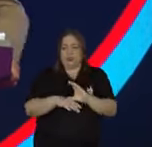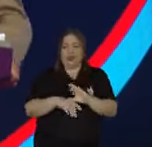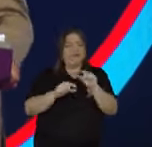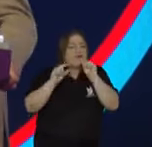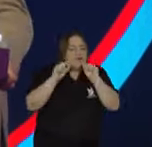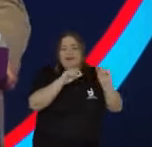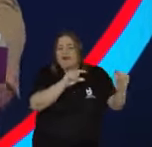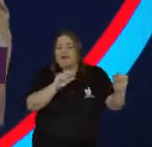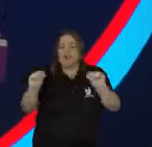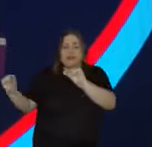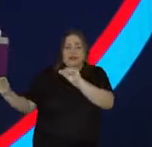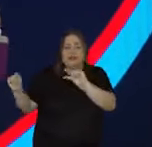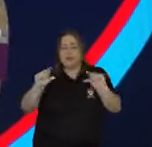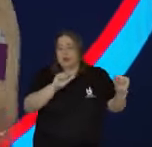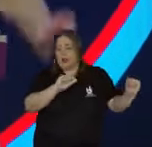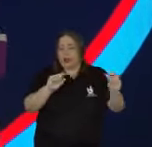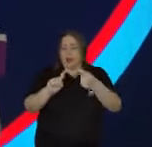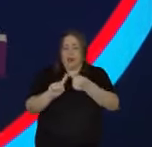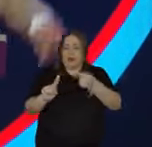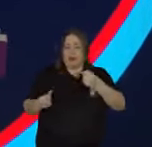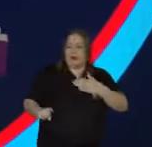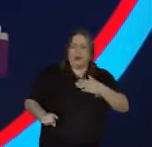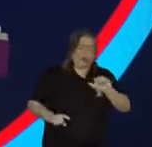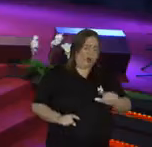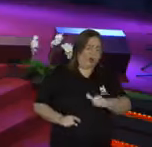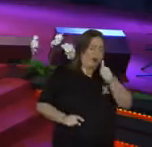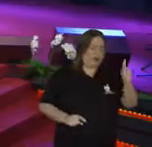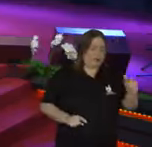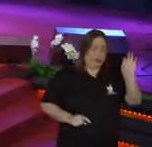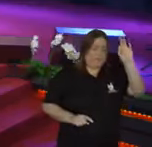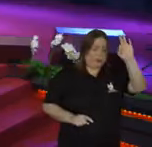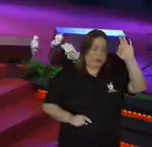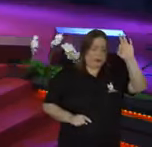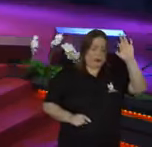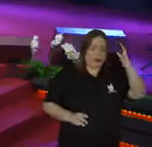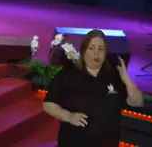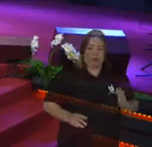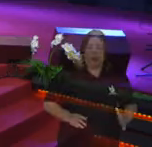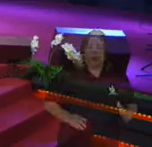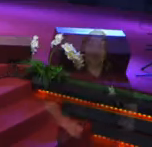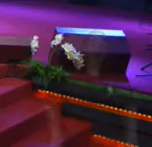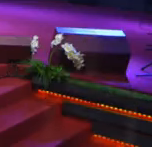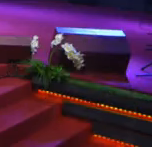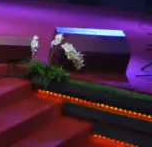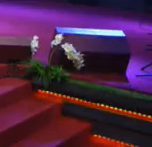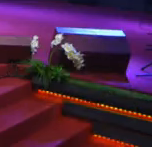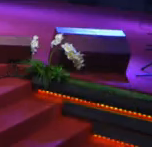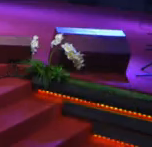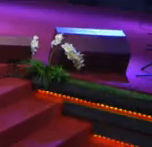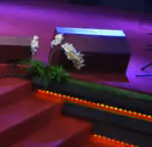nosotros, ni con otros pastores que roban ovejas.